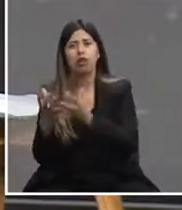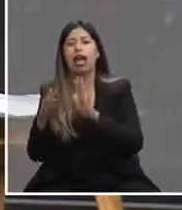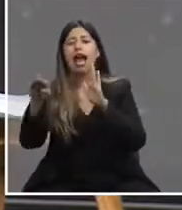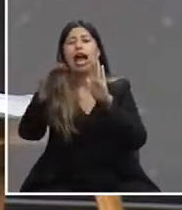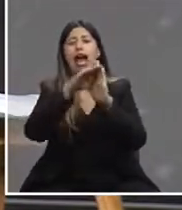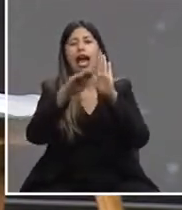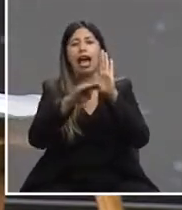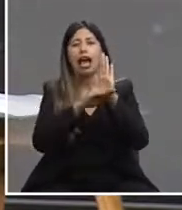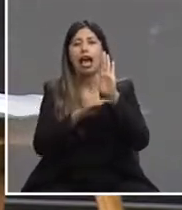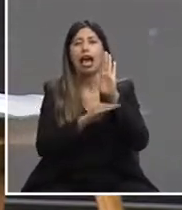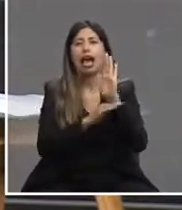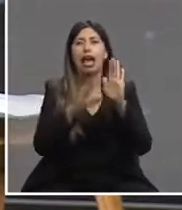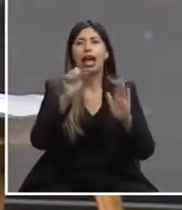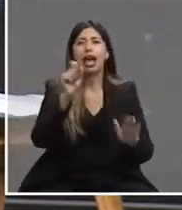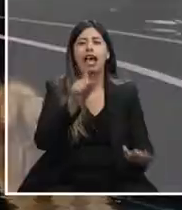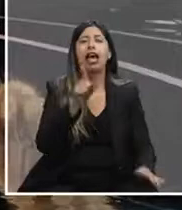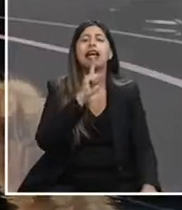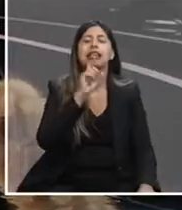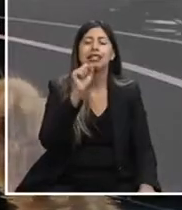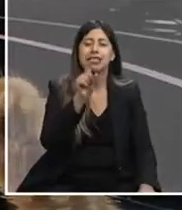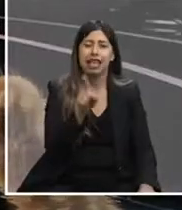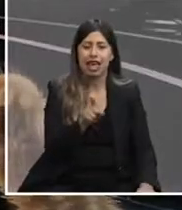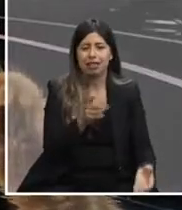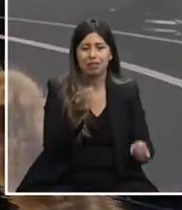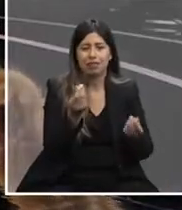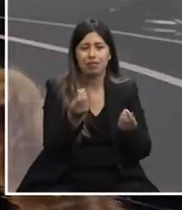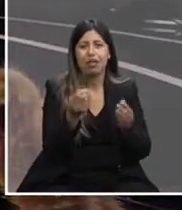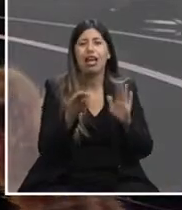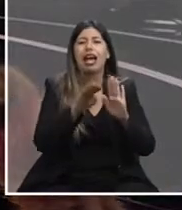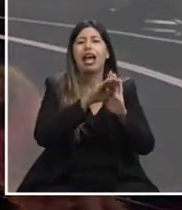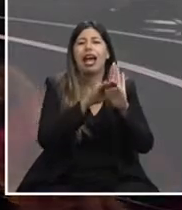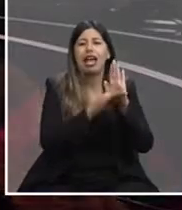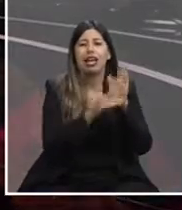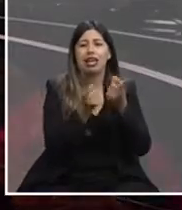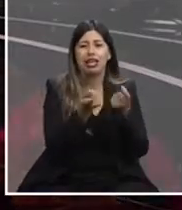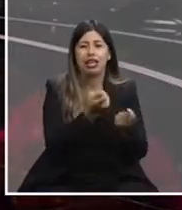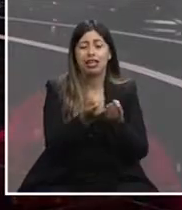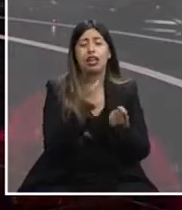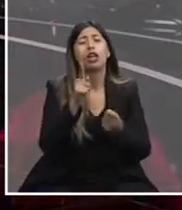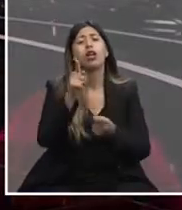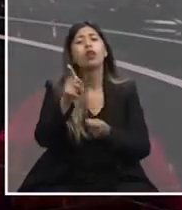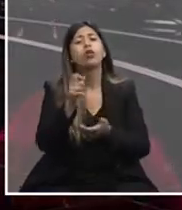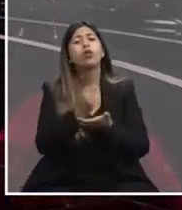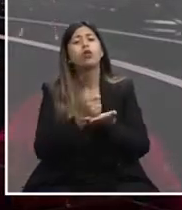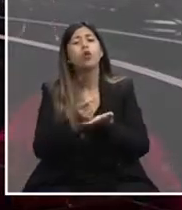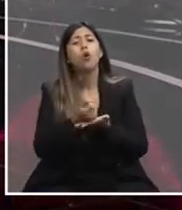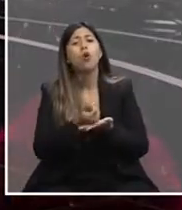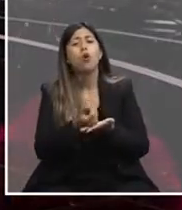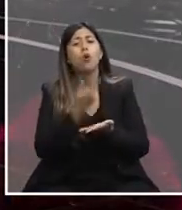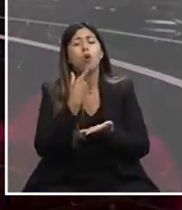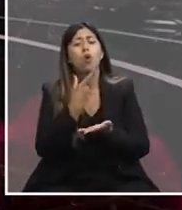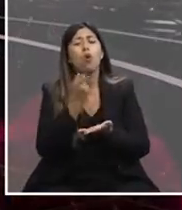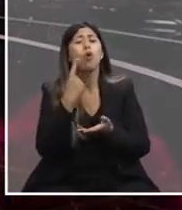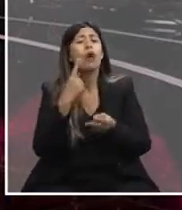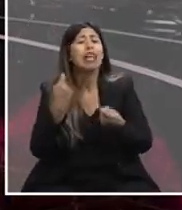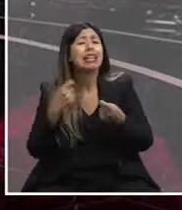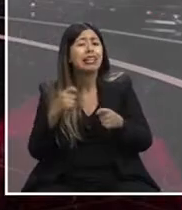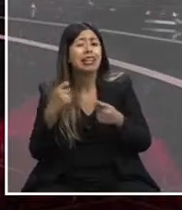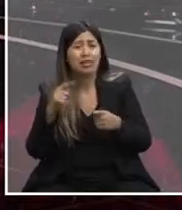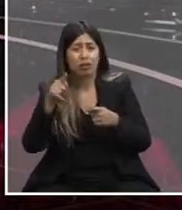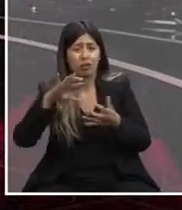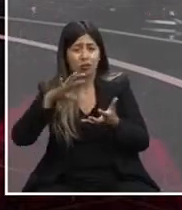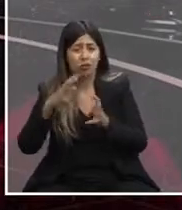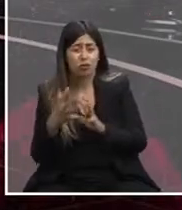durante mucho tiempo. Entonces, ¿cuáles son tus antídotos en estos tiempos que corren para tratar de no estar dentro de tu propia